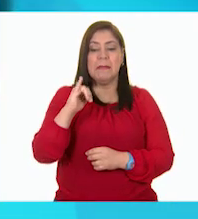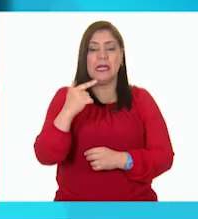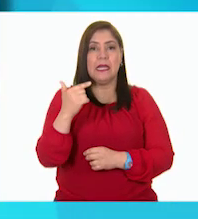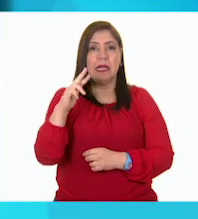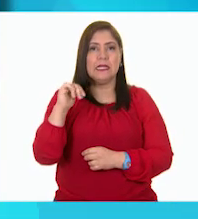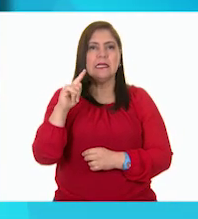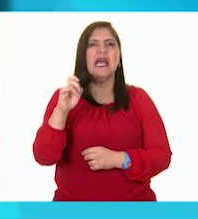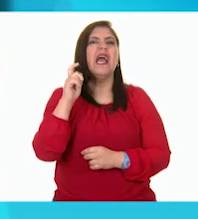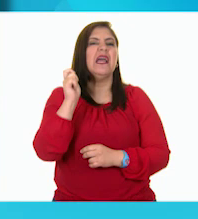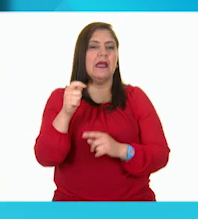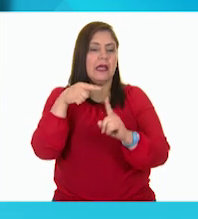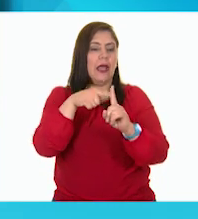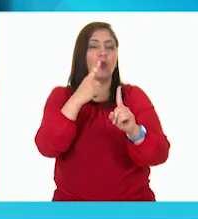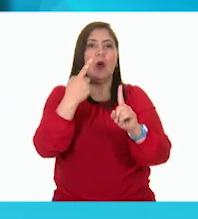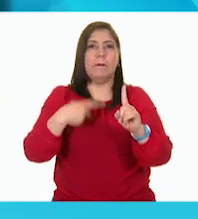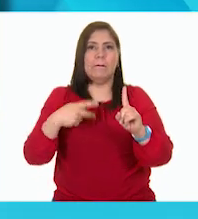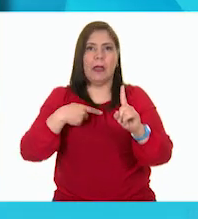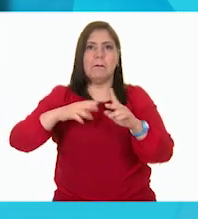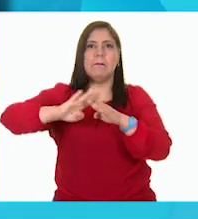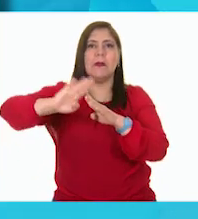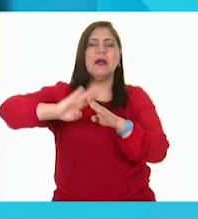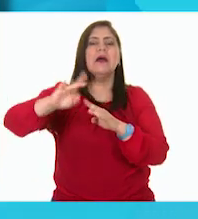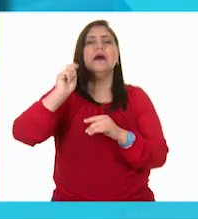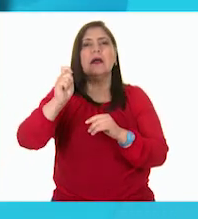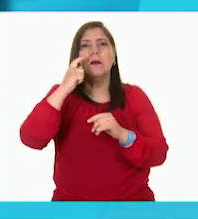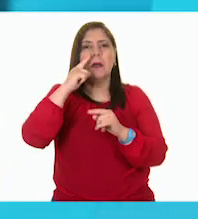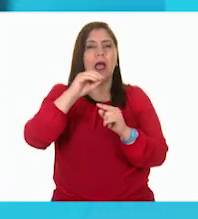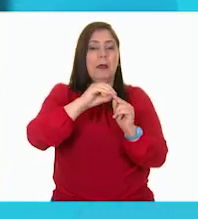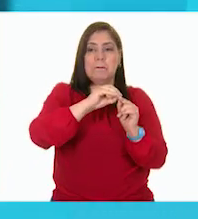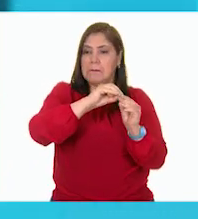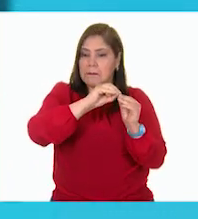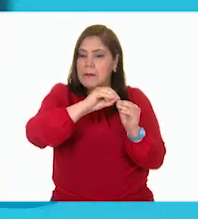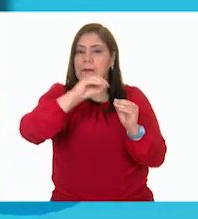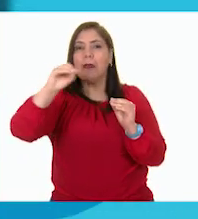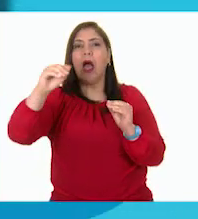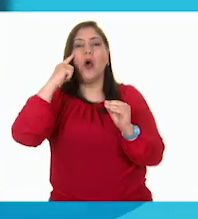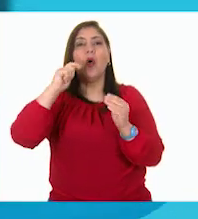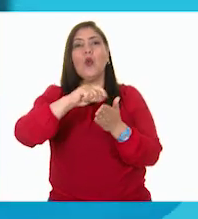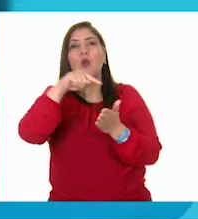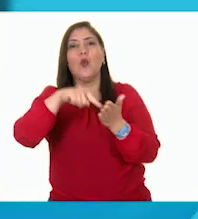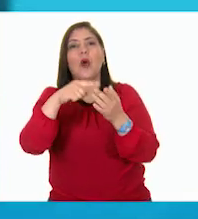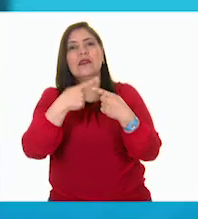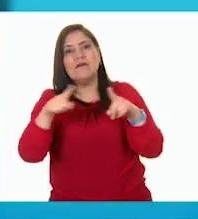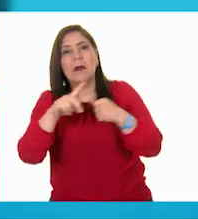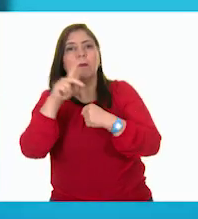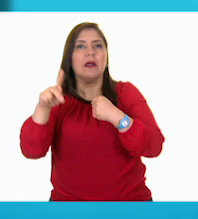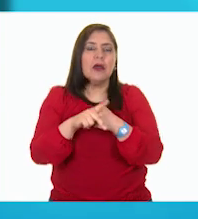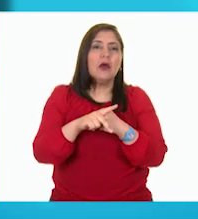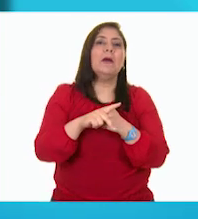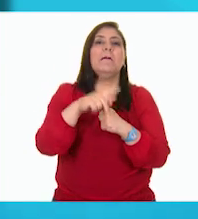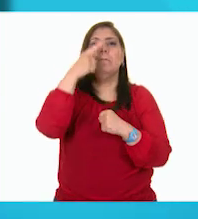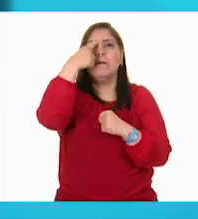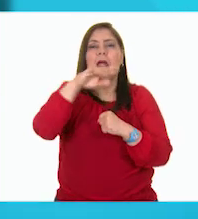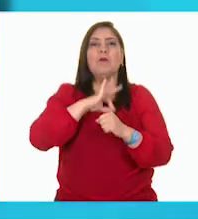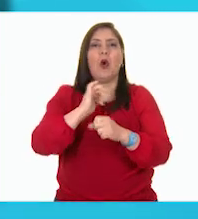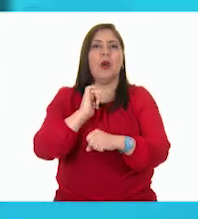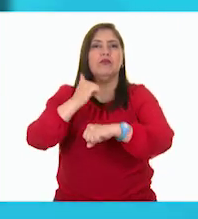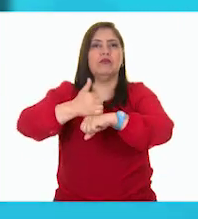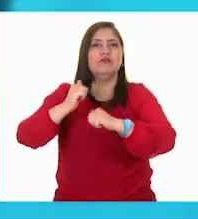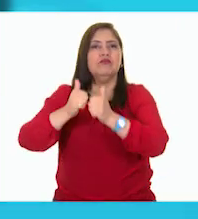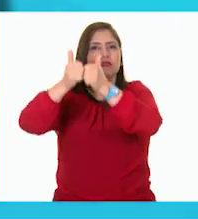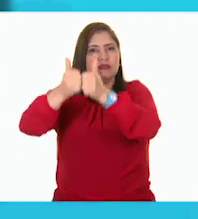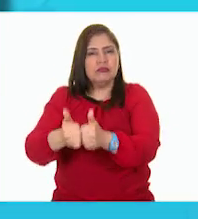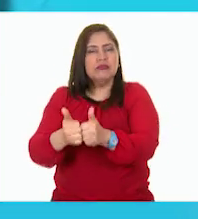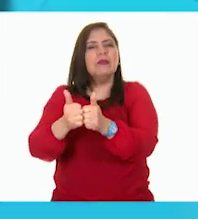Una persona migrante es aquella que se traslada a un país o región diferente de su lugar de origen para establecerse ahí